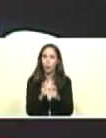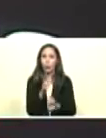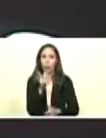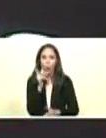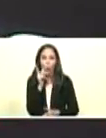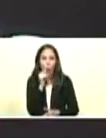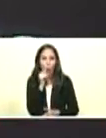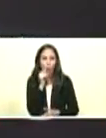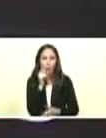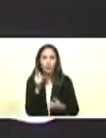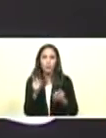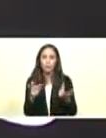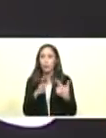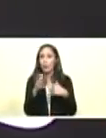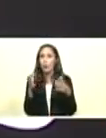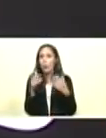Gabriel,